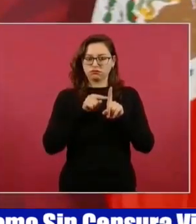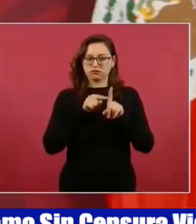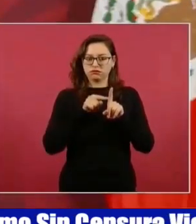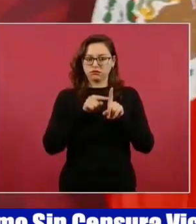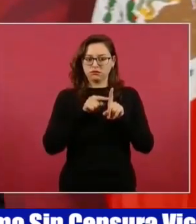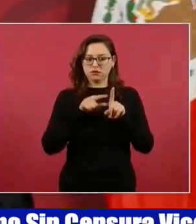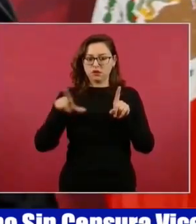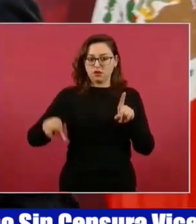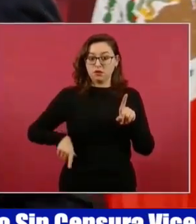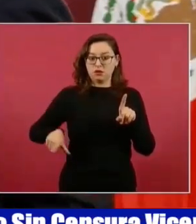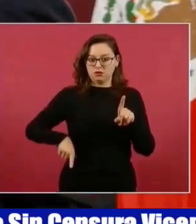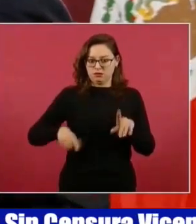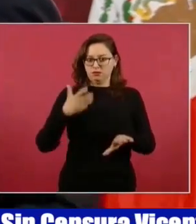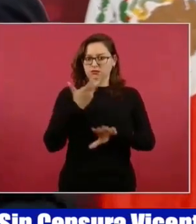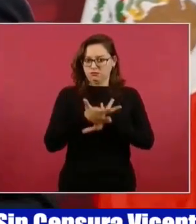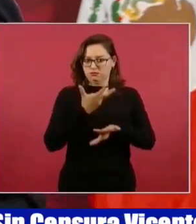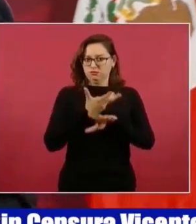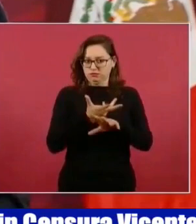al gobierno de Estados Unidos,